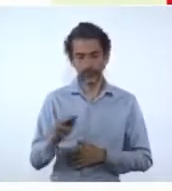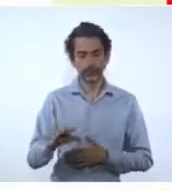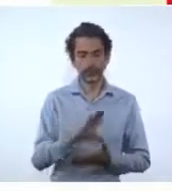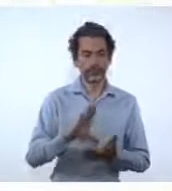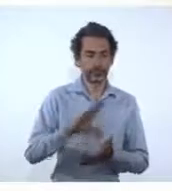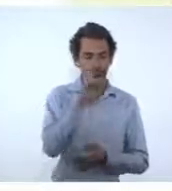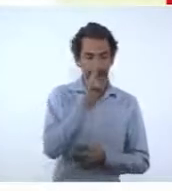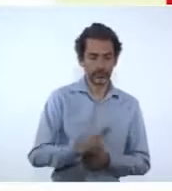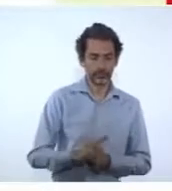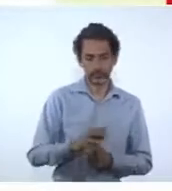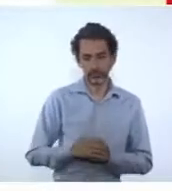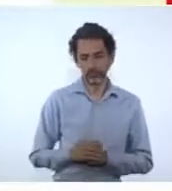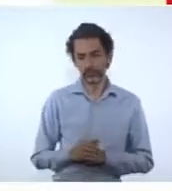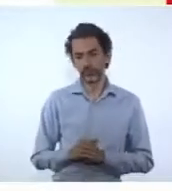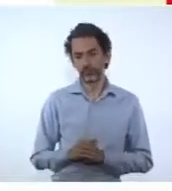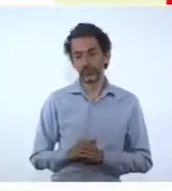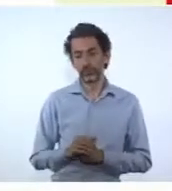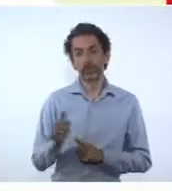México.